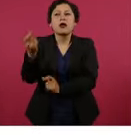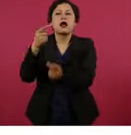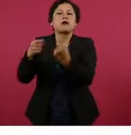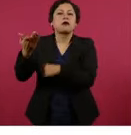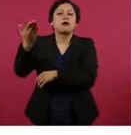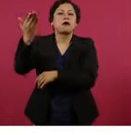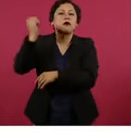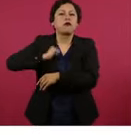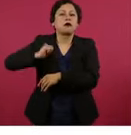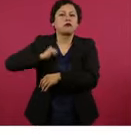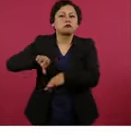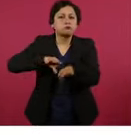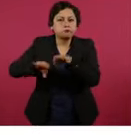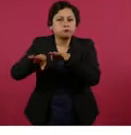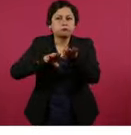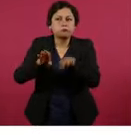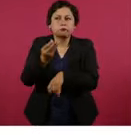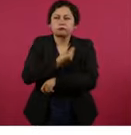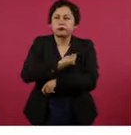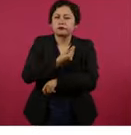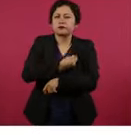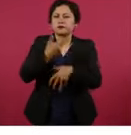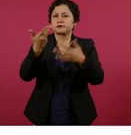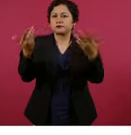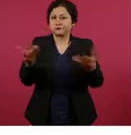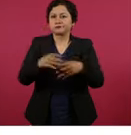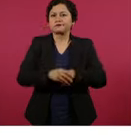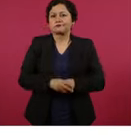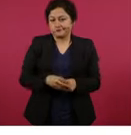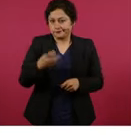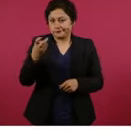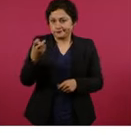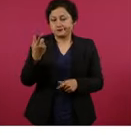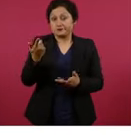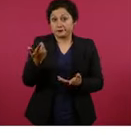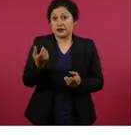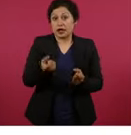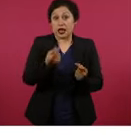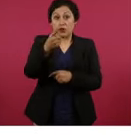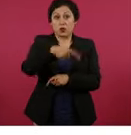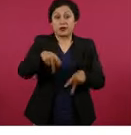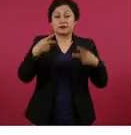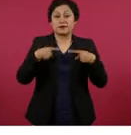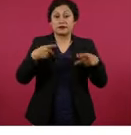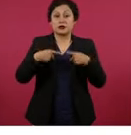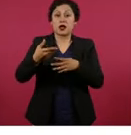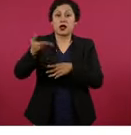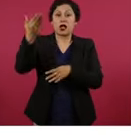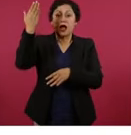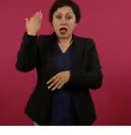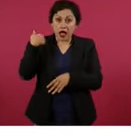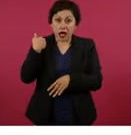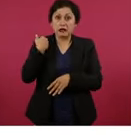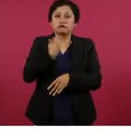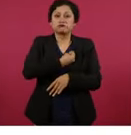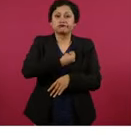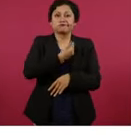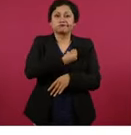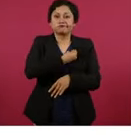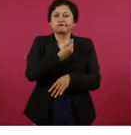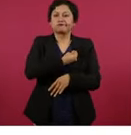también había un compromiso muy grande de personas, trabajadores de salud que atendieron durante la